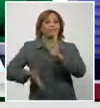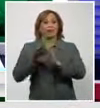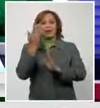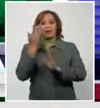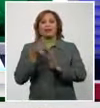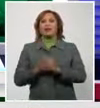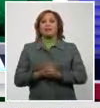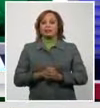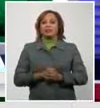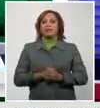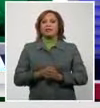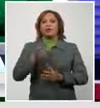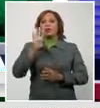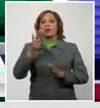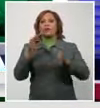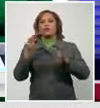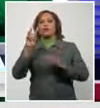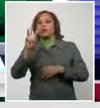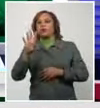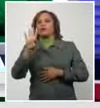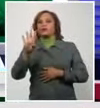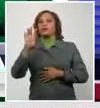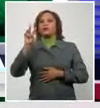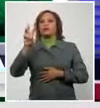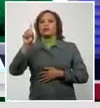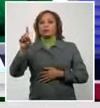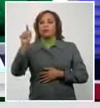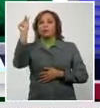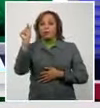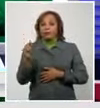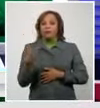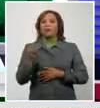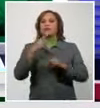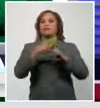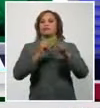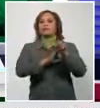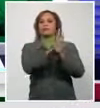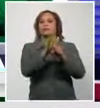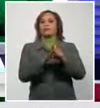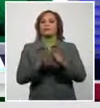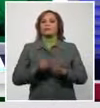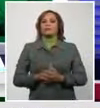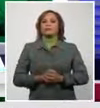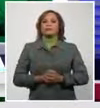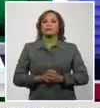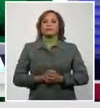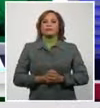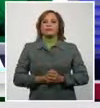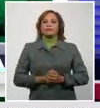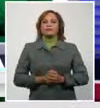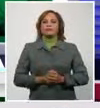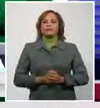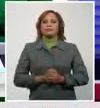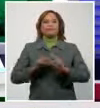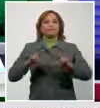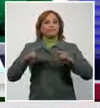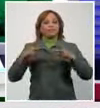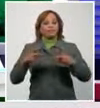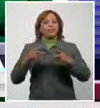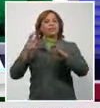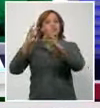de 431 personas con la COVID-19. Reitero, una cifra